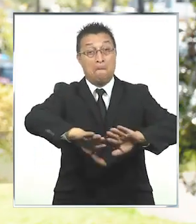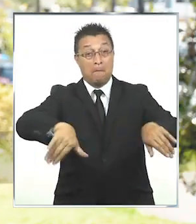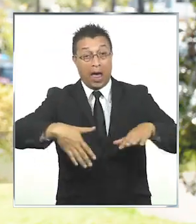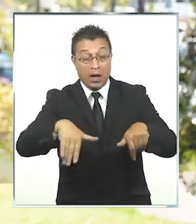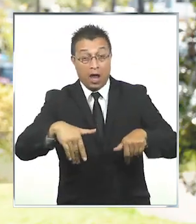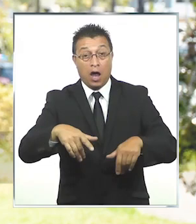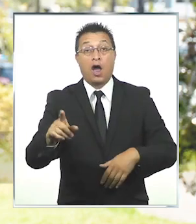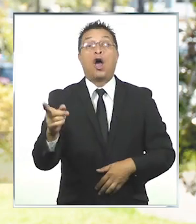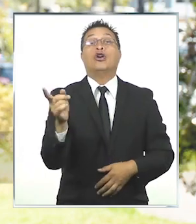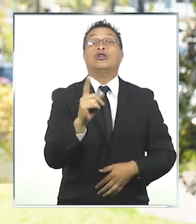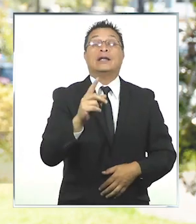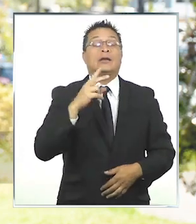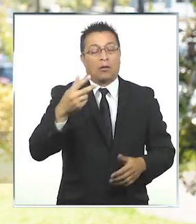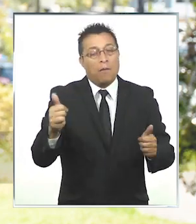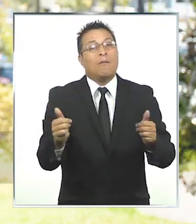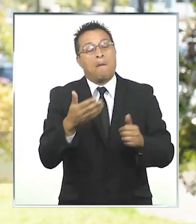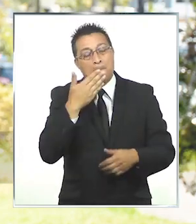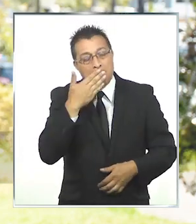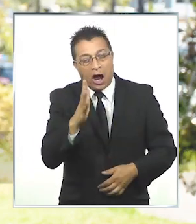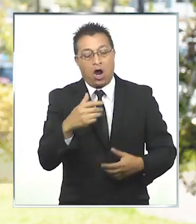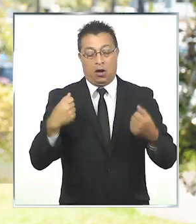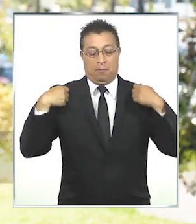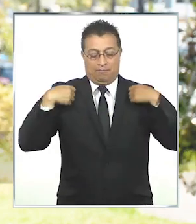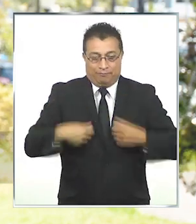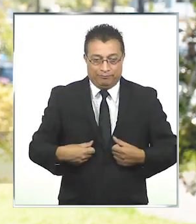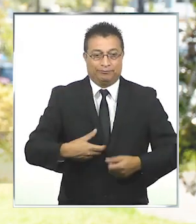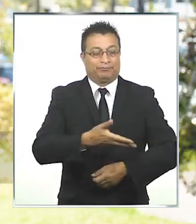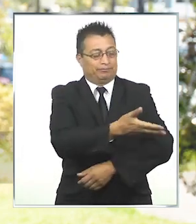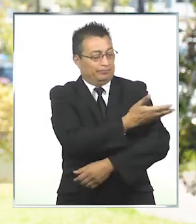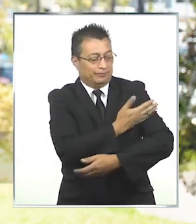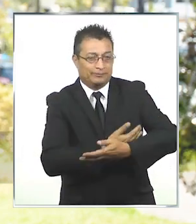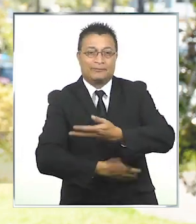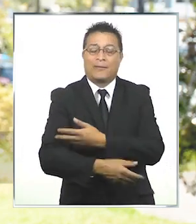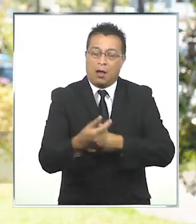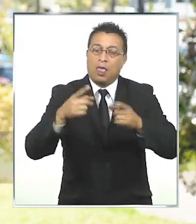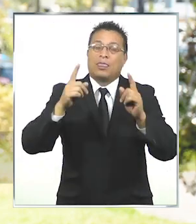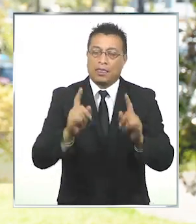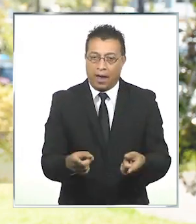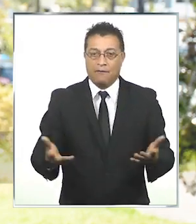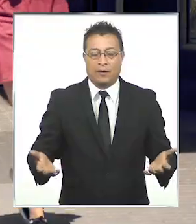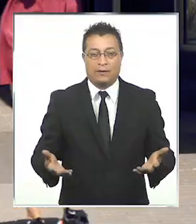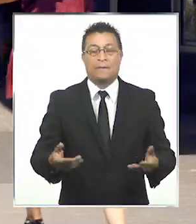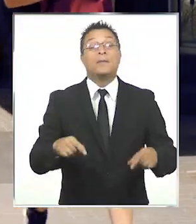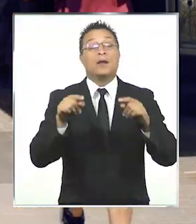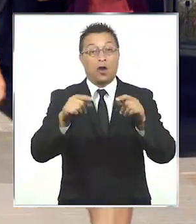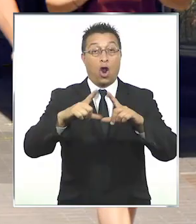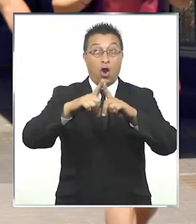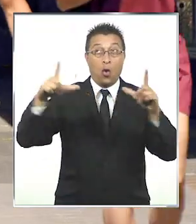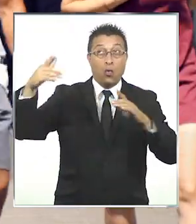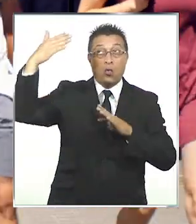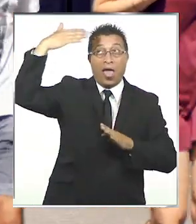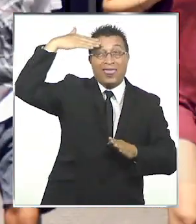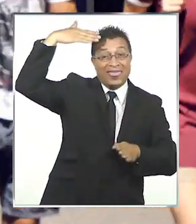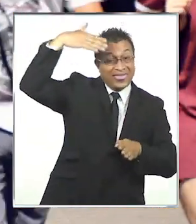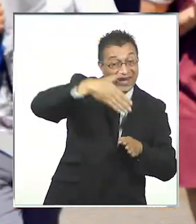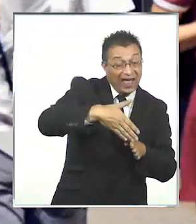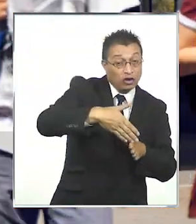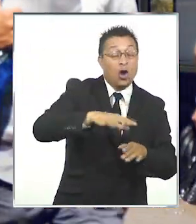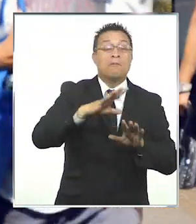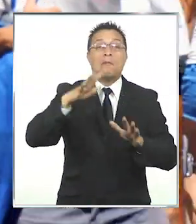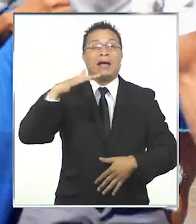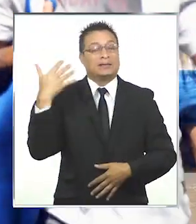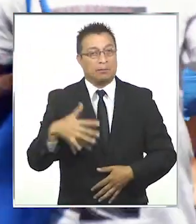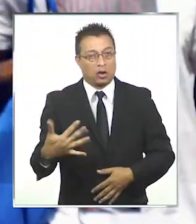mucho rato caminando por la playa, no caminar sin una blusa, una polera que proteja el tórax. La luz directa es la que más